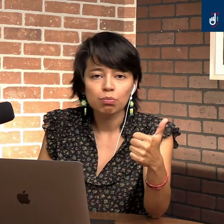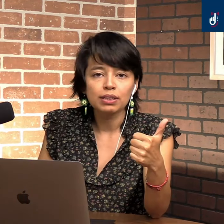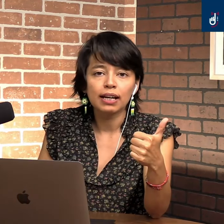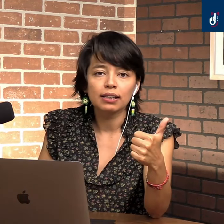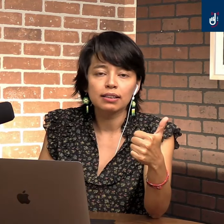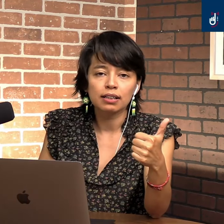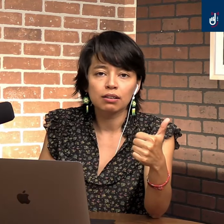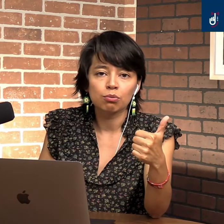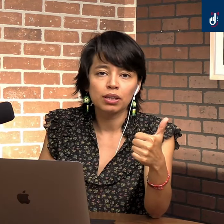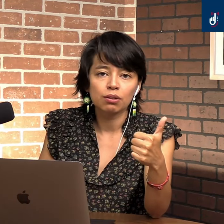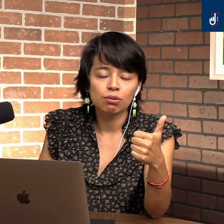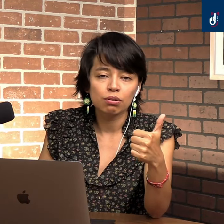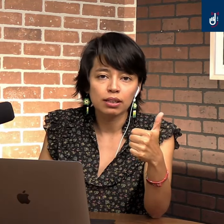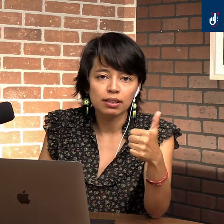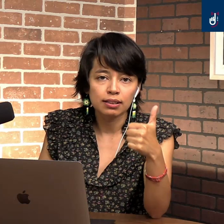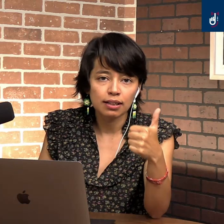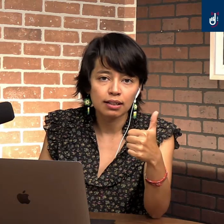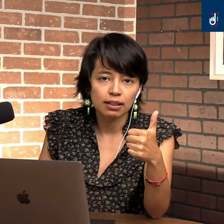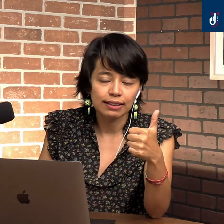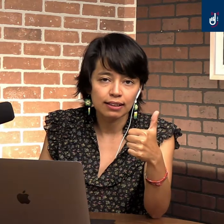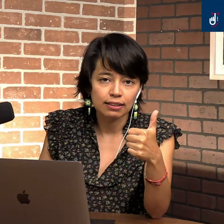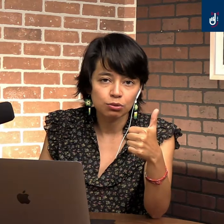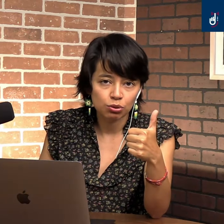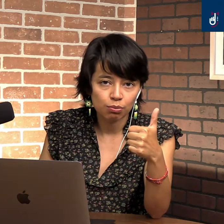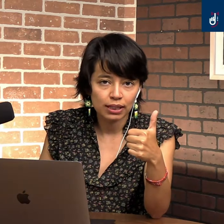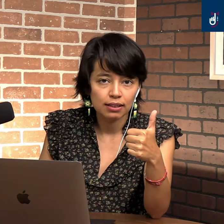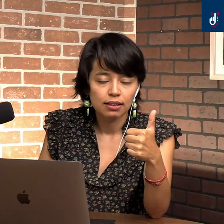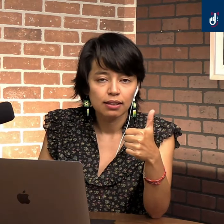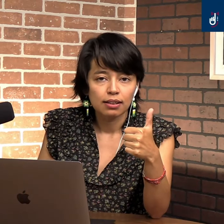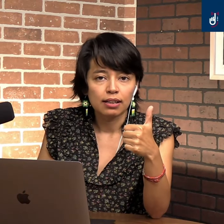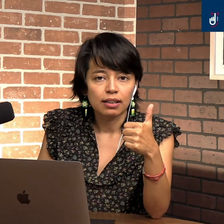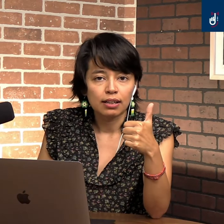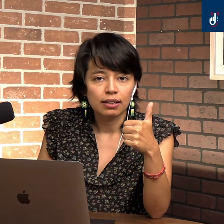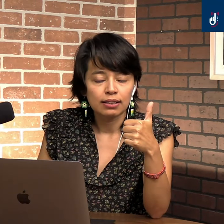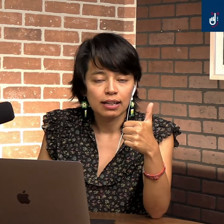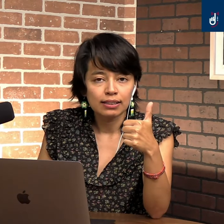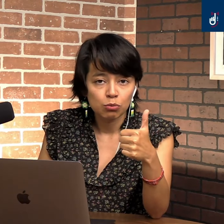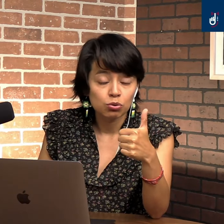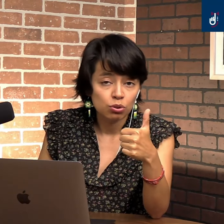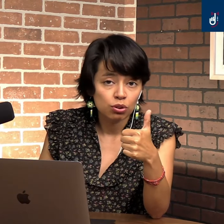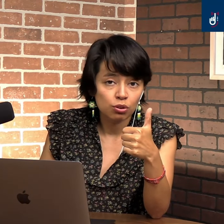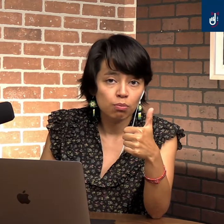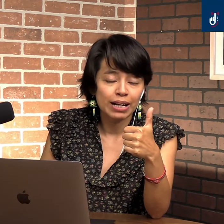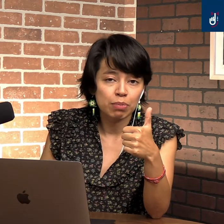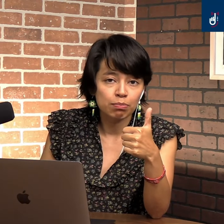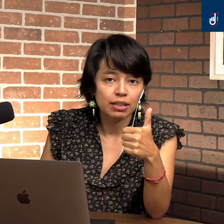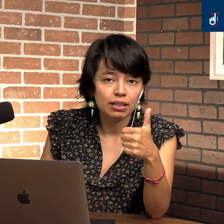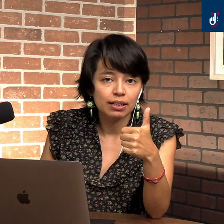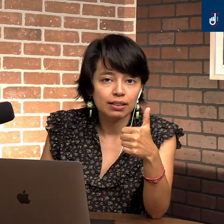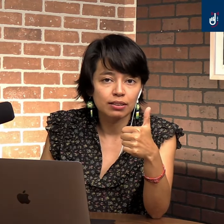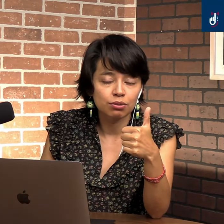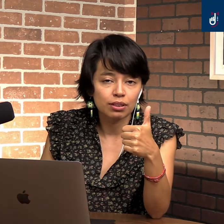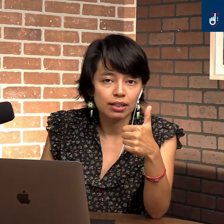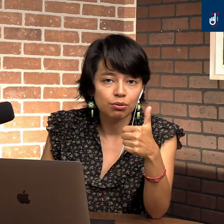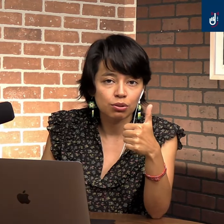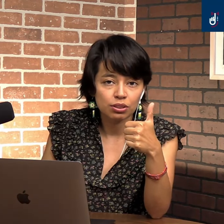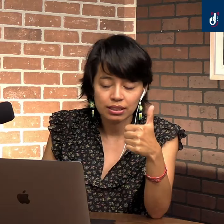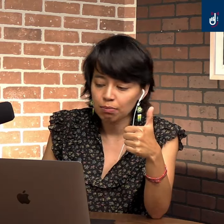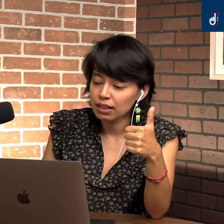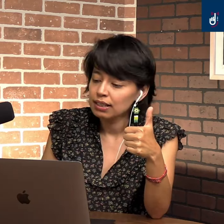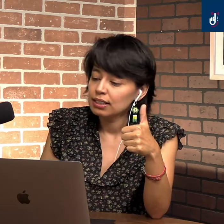uno, Pitcan, te recomiendo irte al canal de Estudio B. Hicimos un close-up al papel del ejército en el